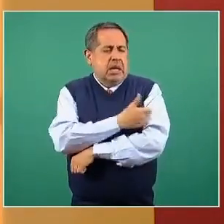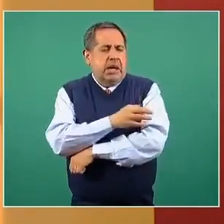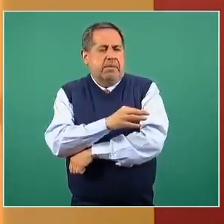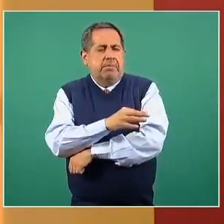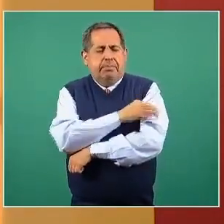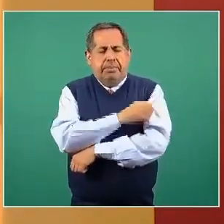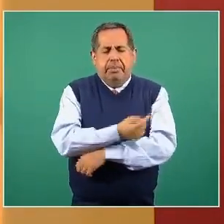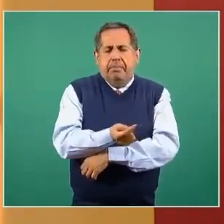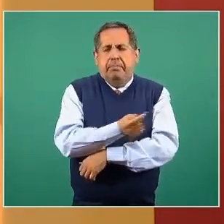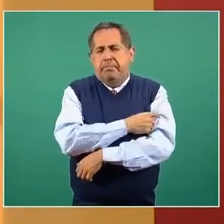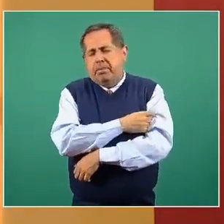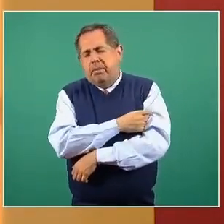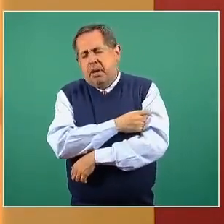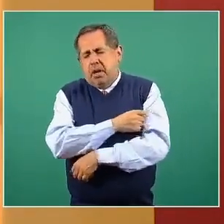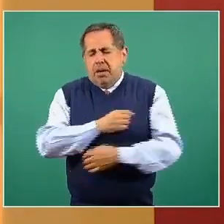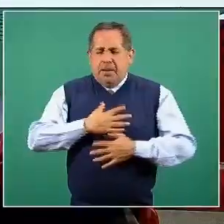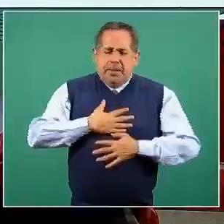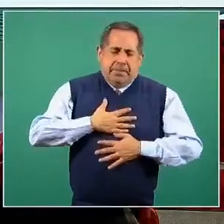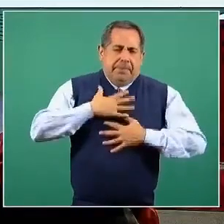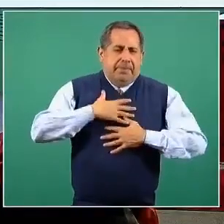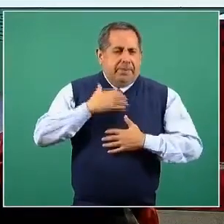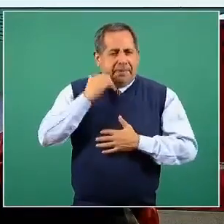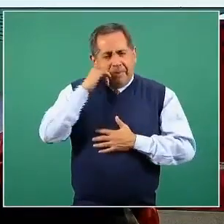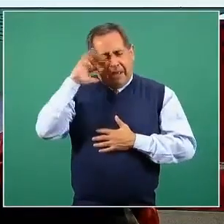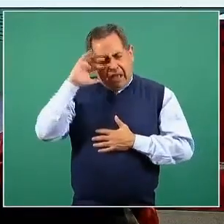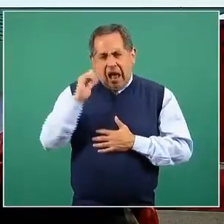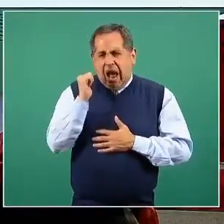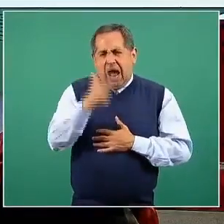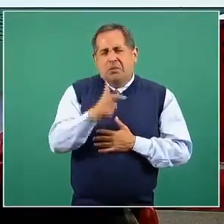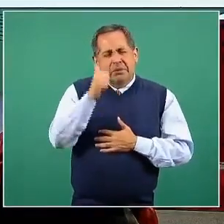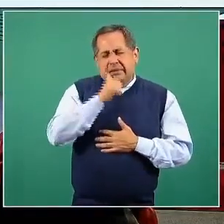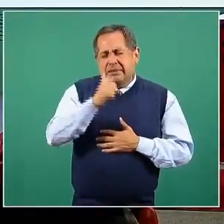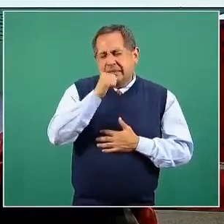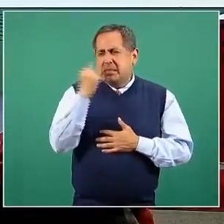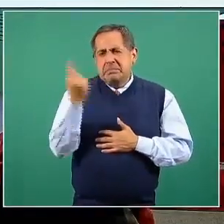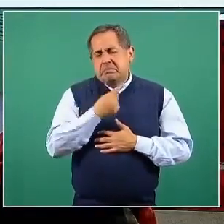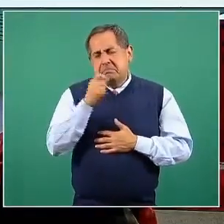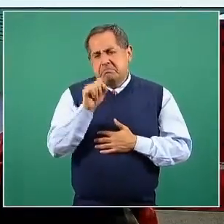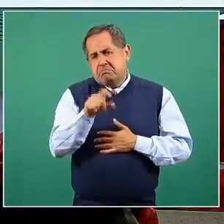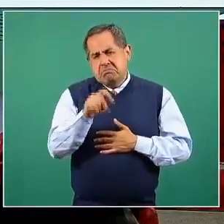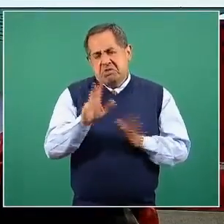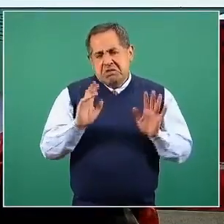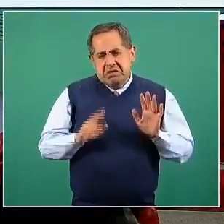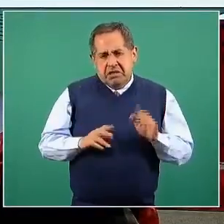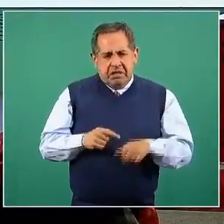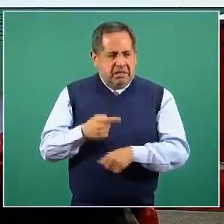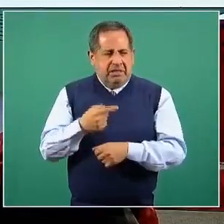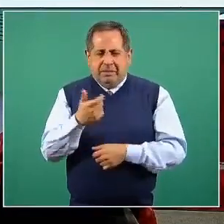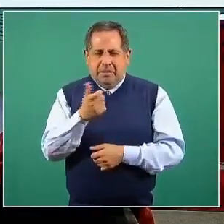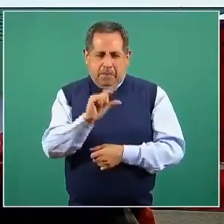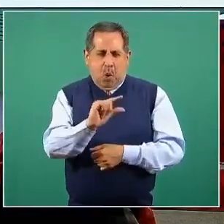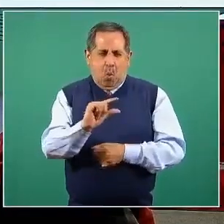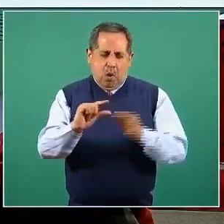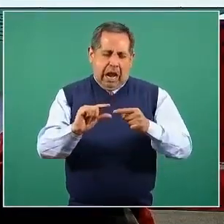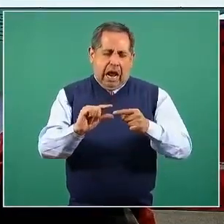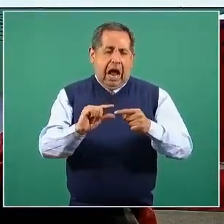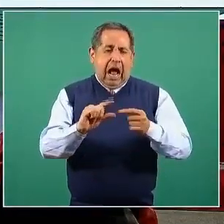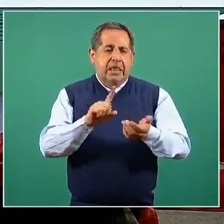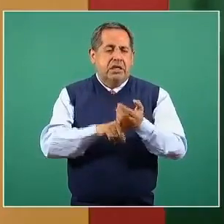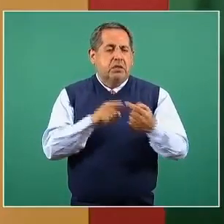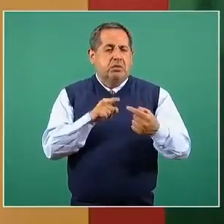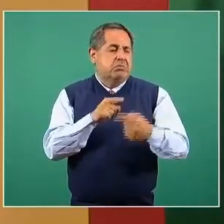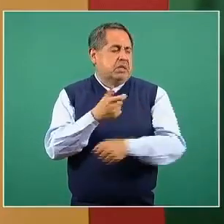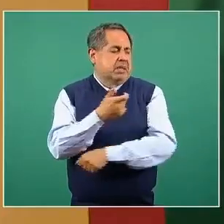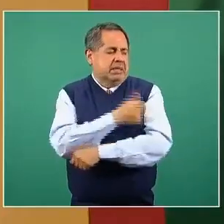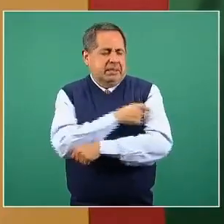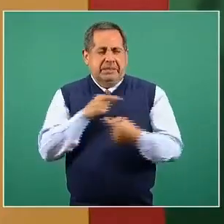mismo de ser inyectados y también a recibir una sustancia, en este caso la vacuna, que provoca